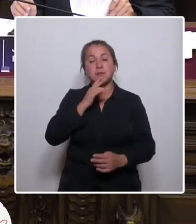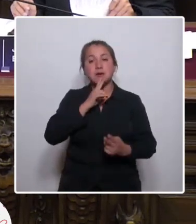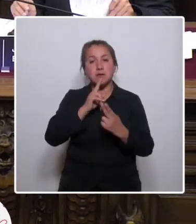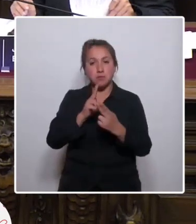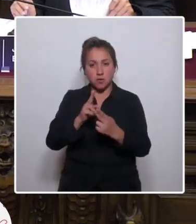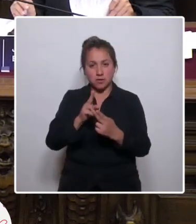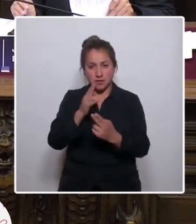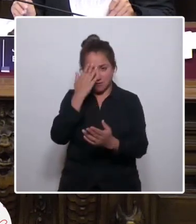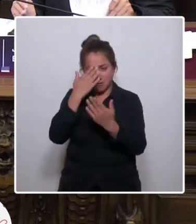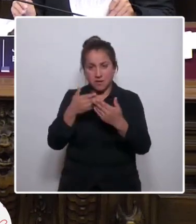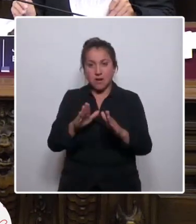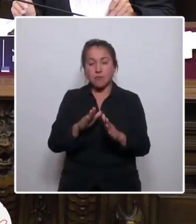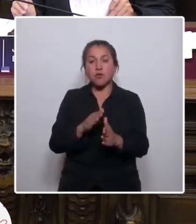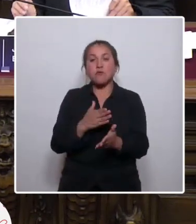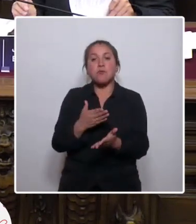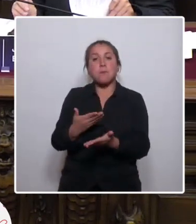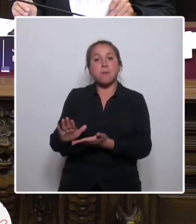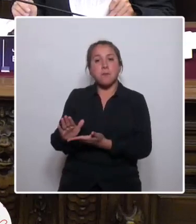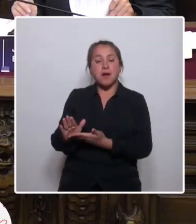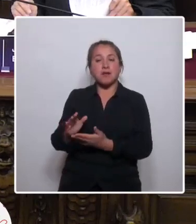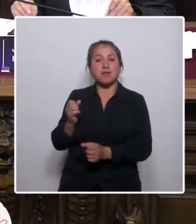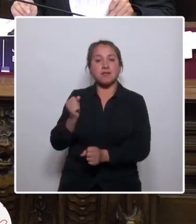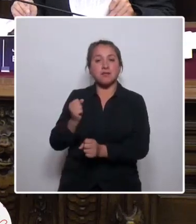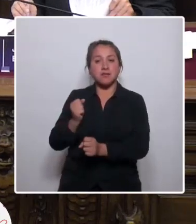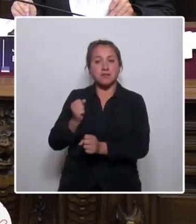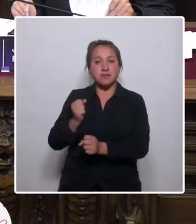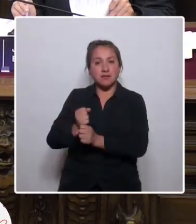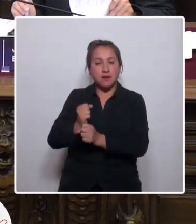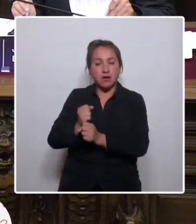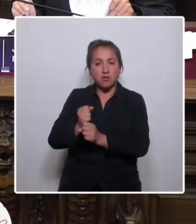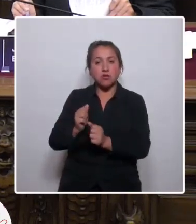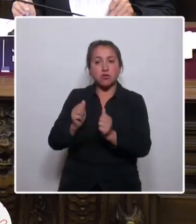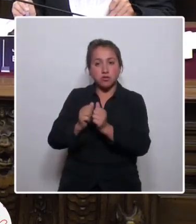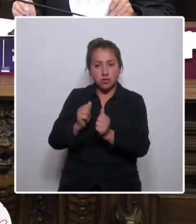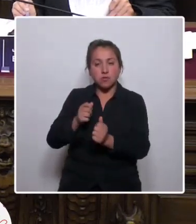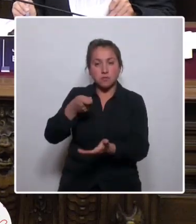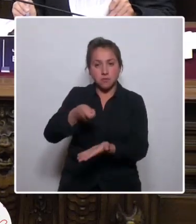Amplio Más para eliminar la oración final sobre el desempeño ad honorem.